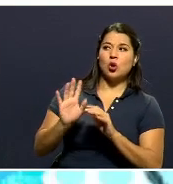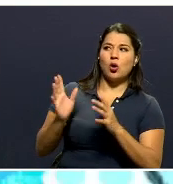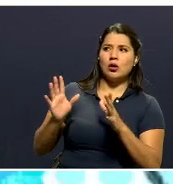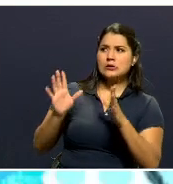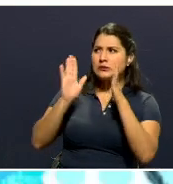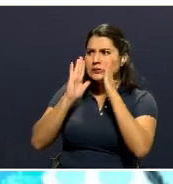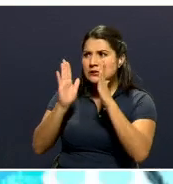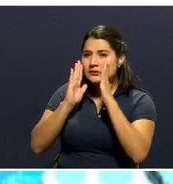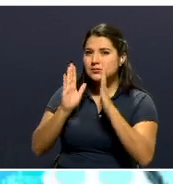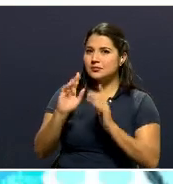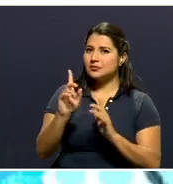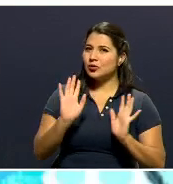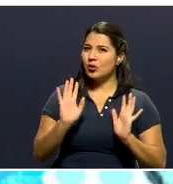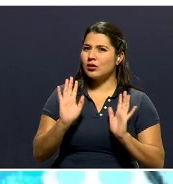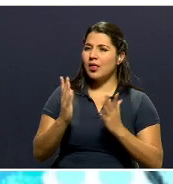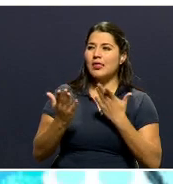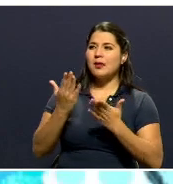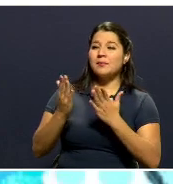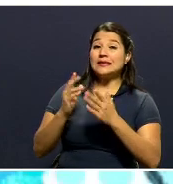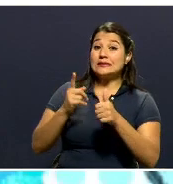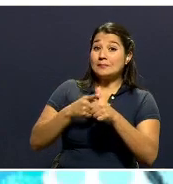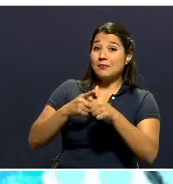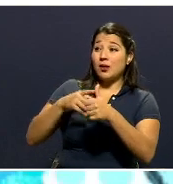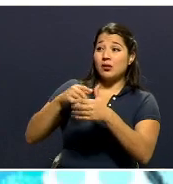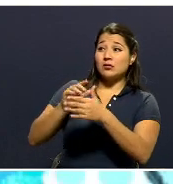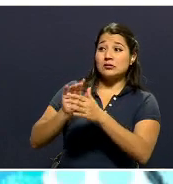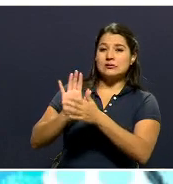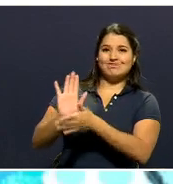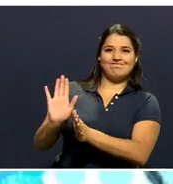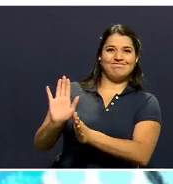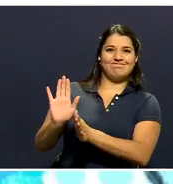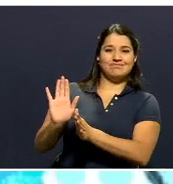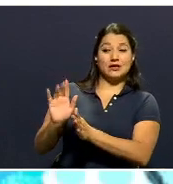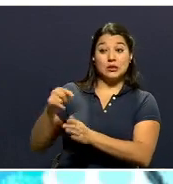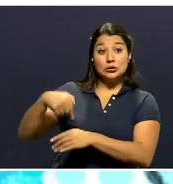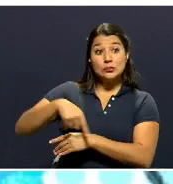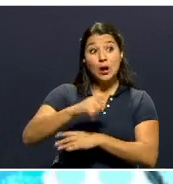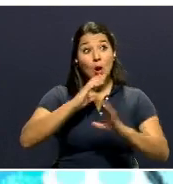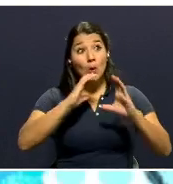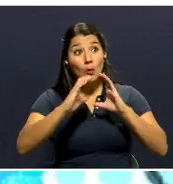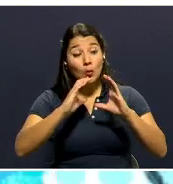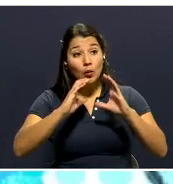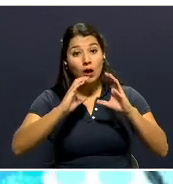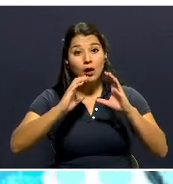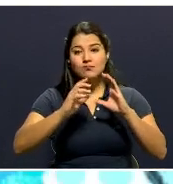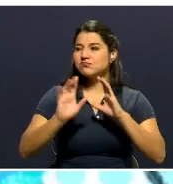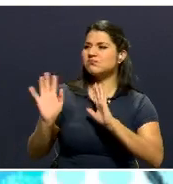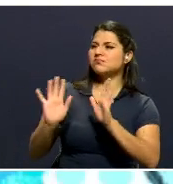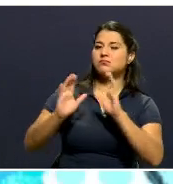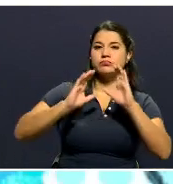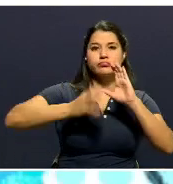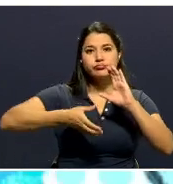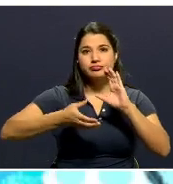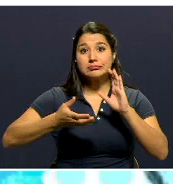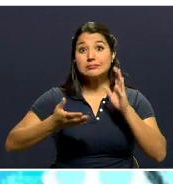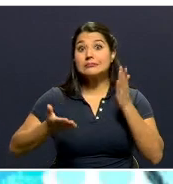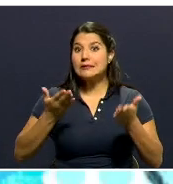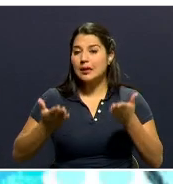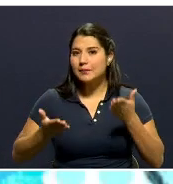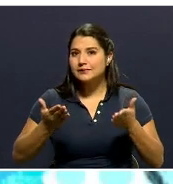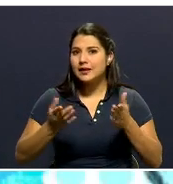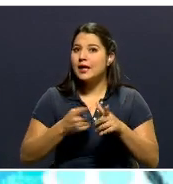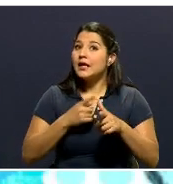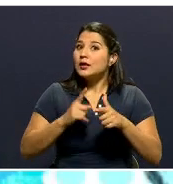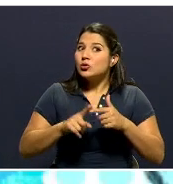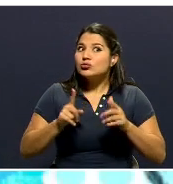otra interlocución que no pase por estas tres personas, y que efectivamente tendremos que ponerlo, digamos,